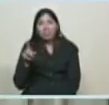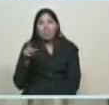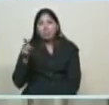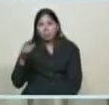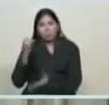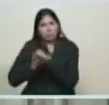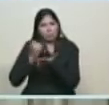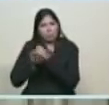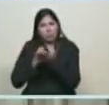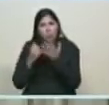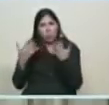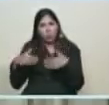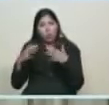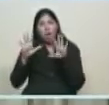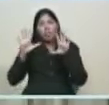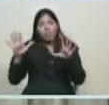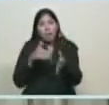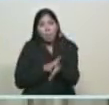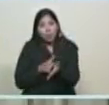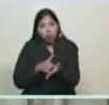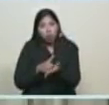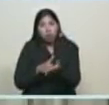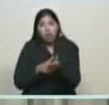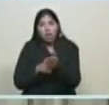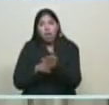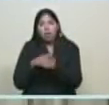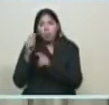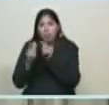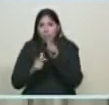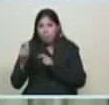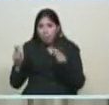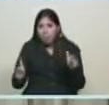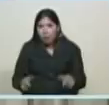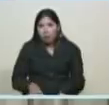inscribieron casi 10 millones de compatriotas